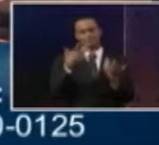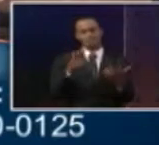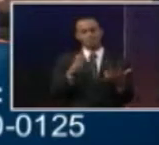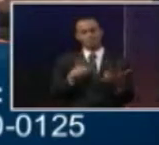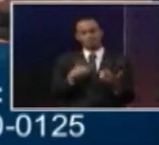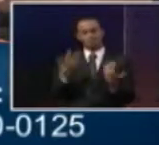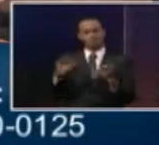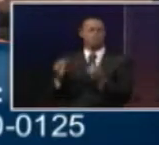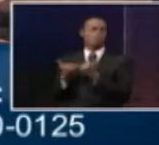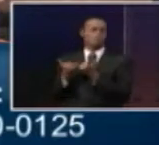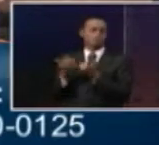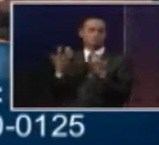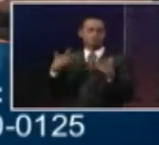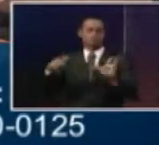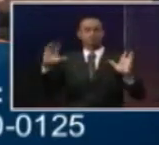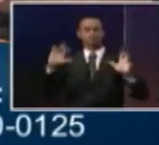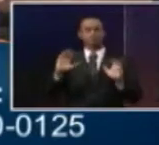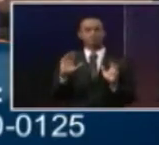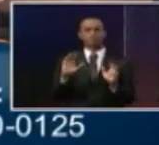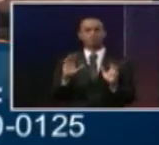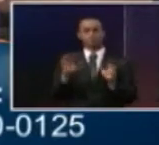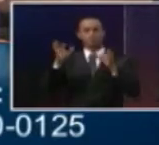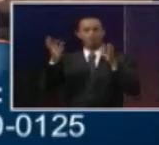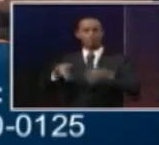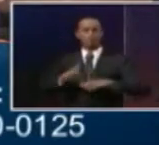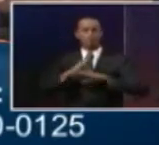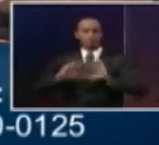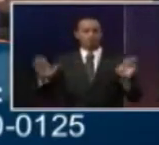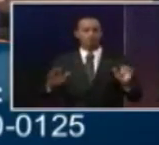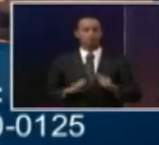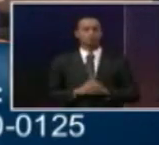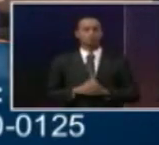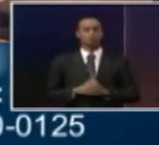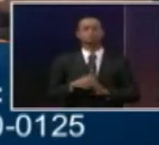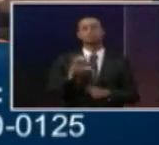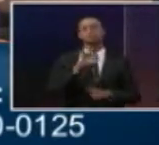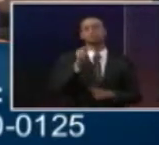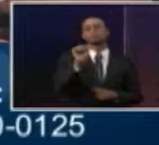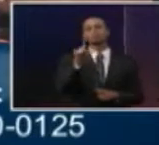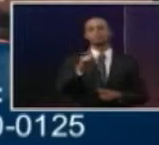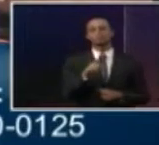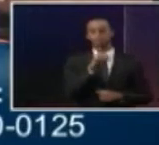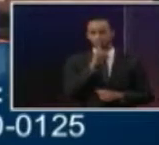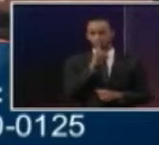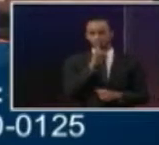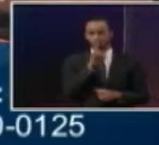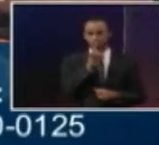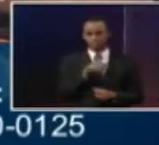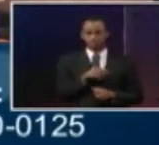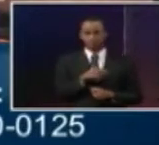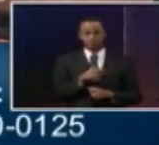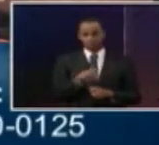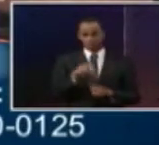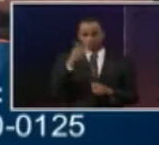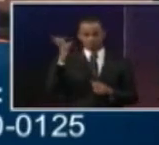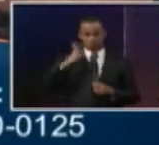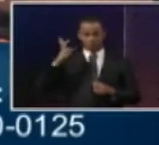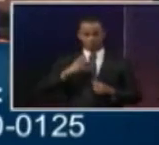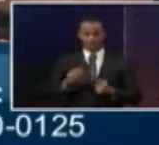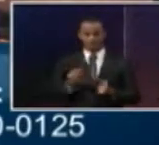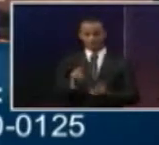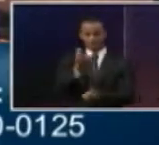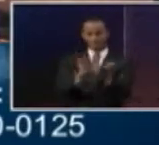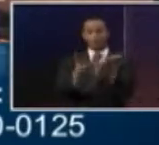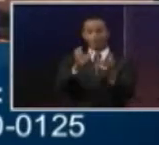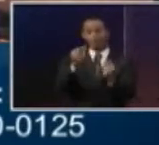mi relación. Tengo ya una relación formada, gracias a Dios. Te quiero preguntar algo, ¿es verdad que dicen que donde hubo fuego,